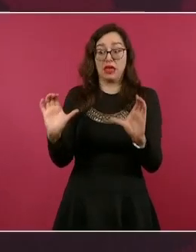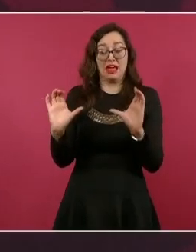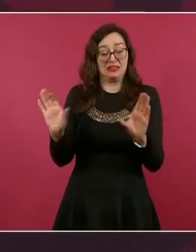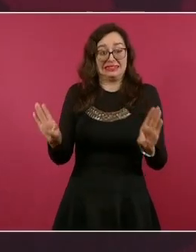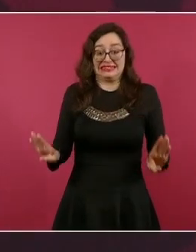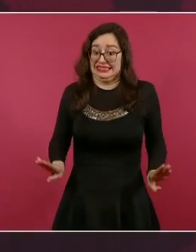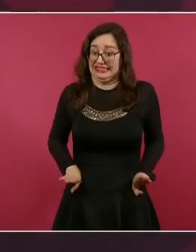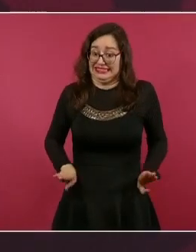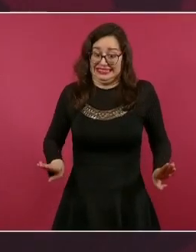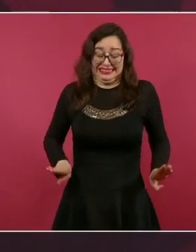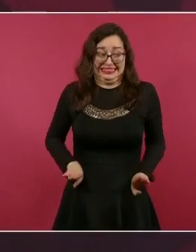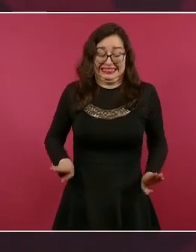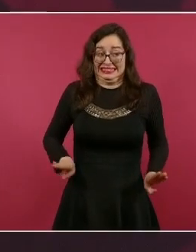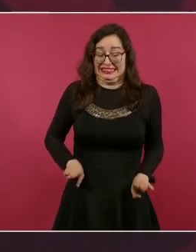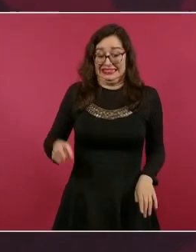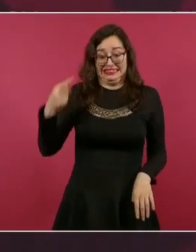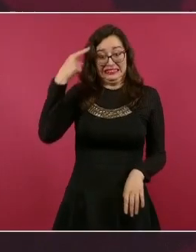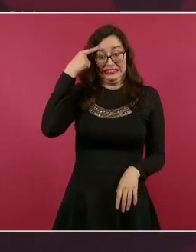irracionales,